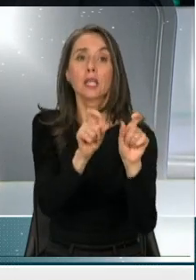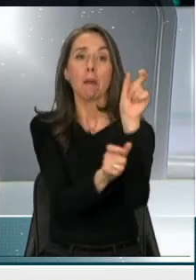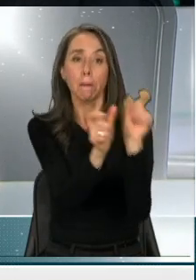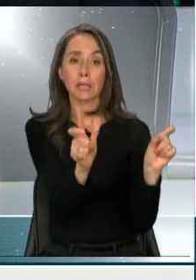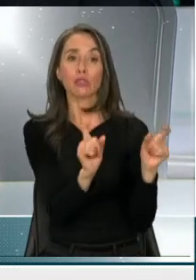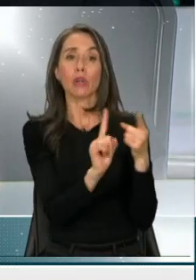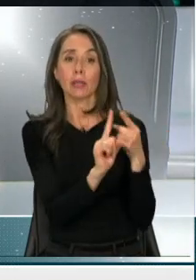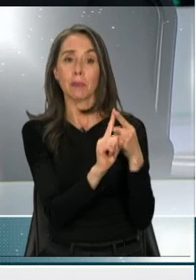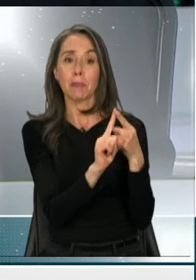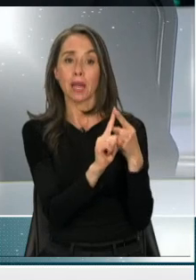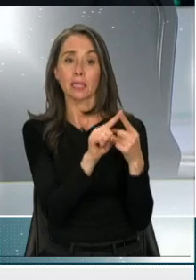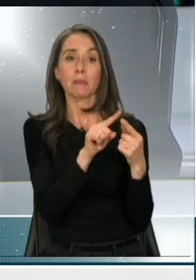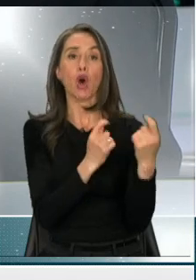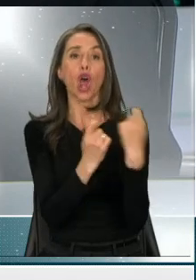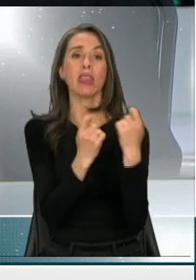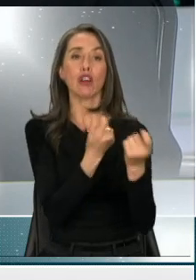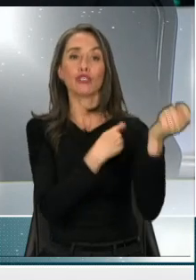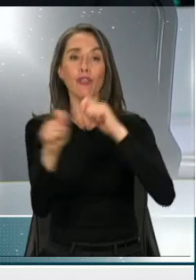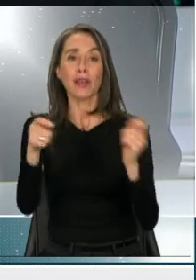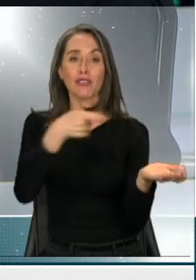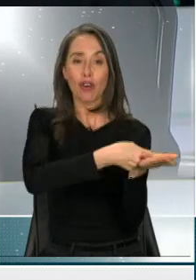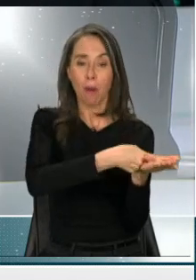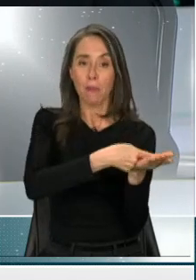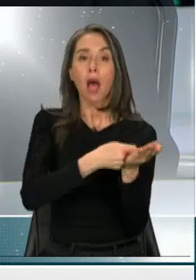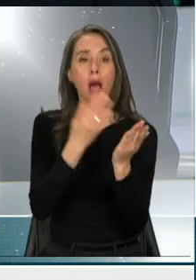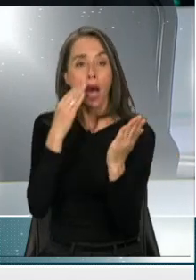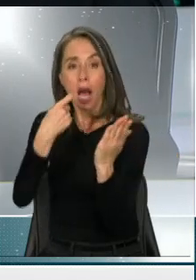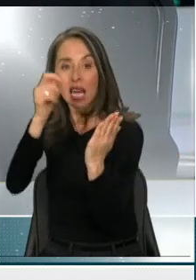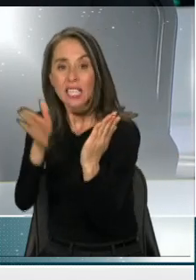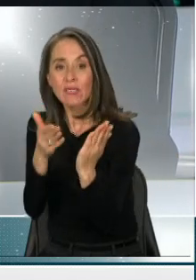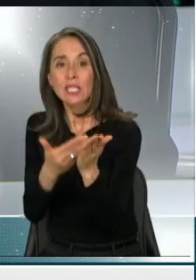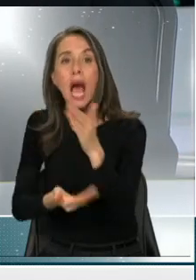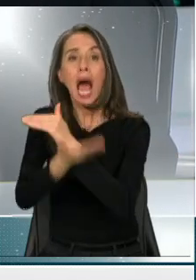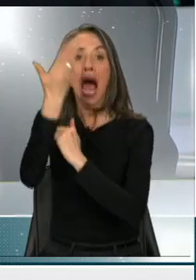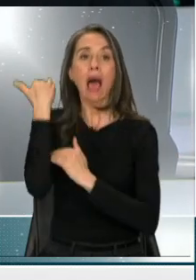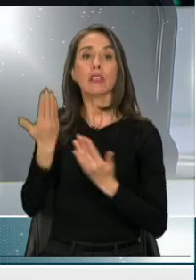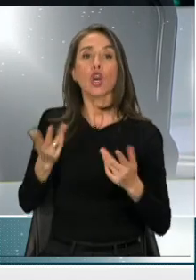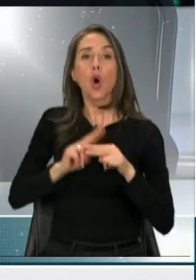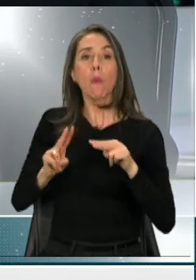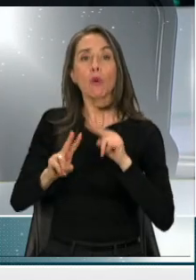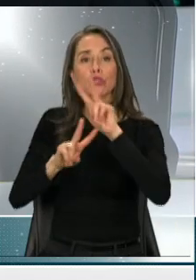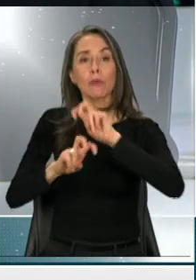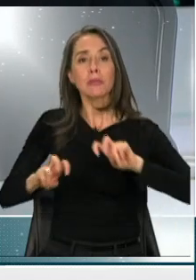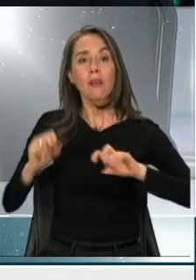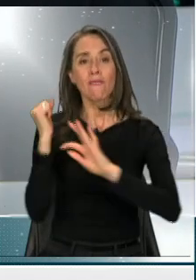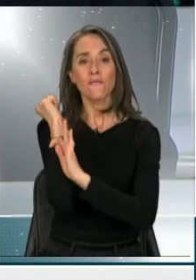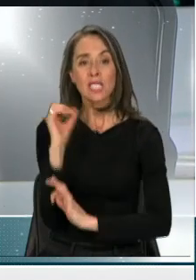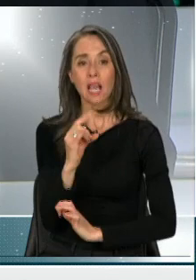en este negocio sino que también revisar cómo se efectúa la investigación el fiscal yerra